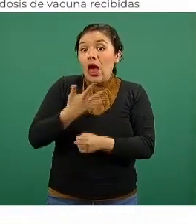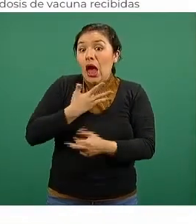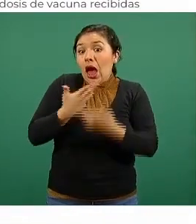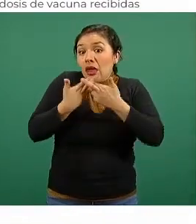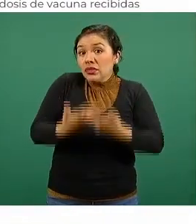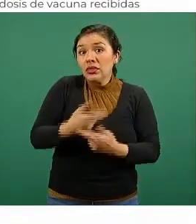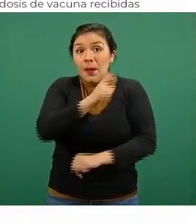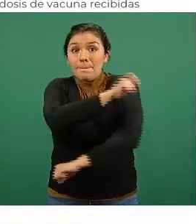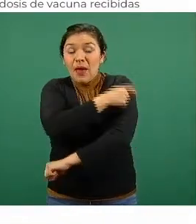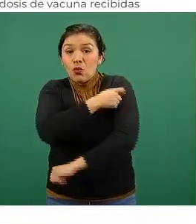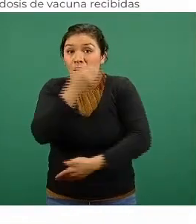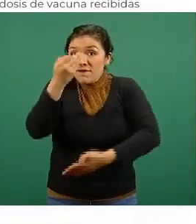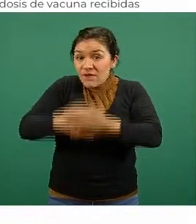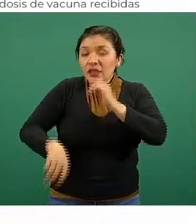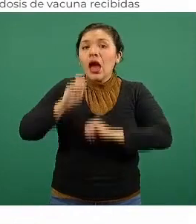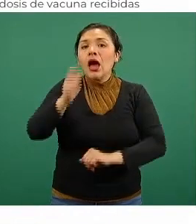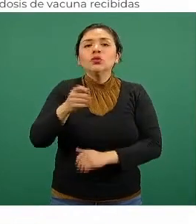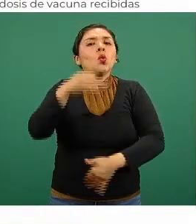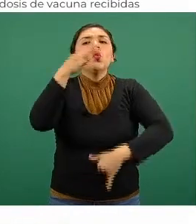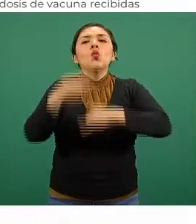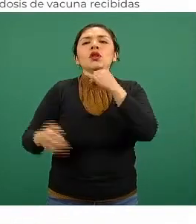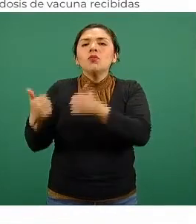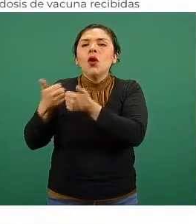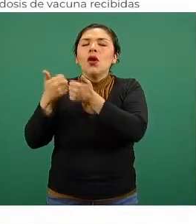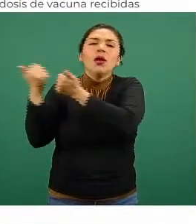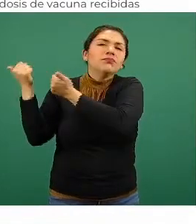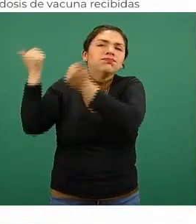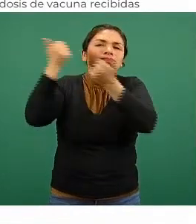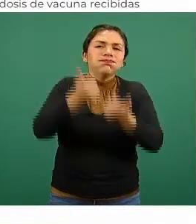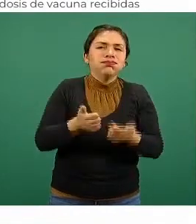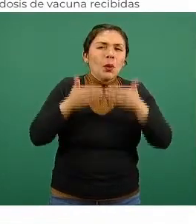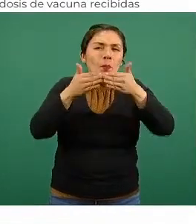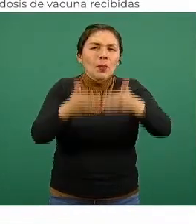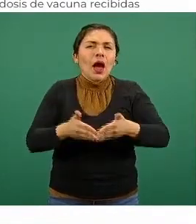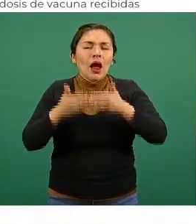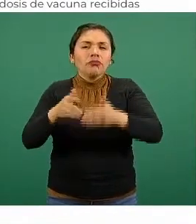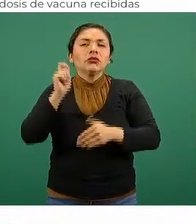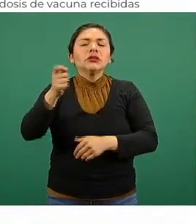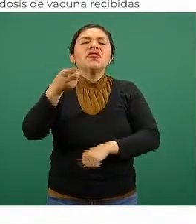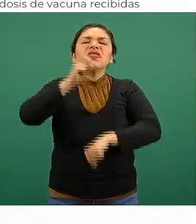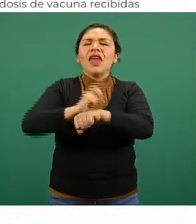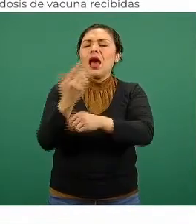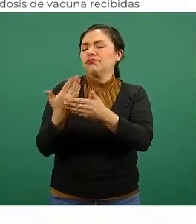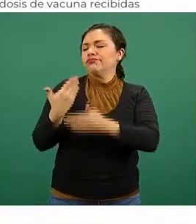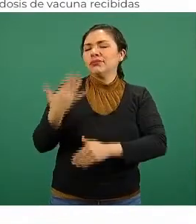disponibles pertenecen al último envío que se recibió el 5 de enero, de estas